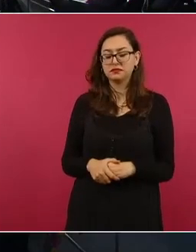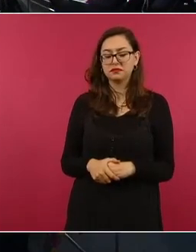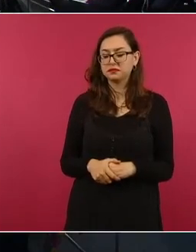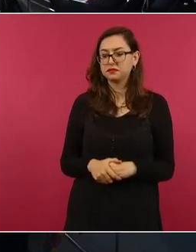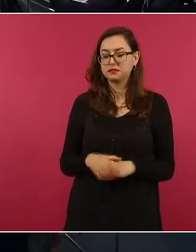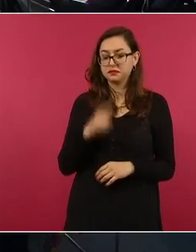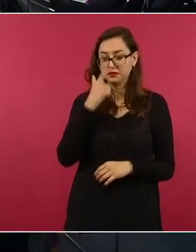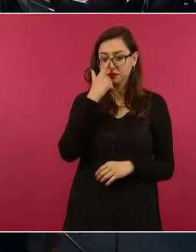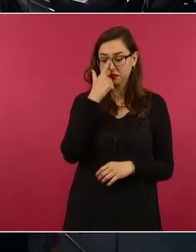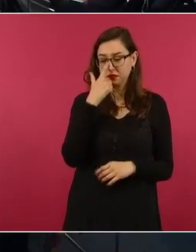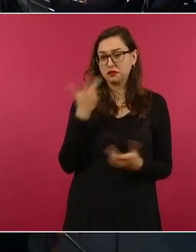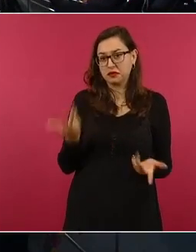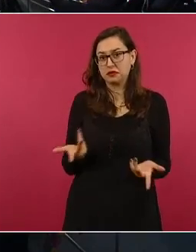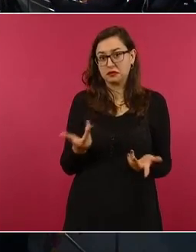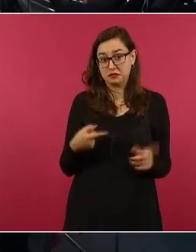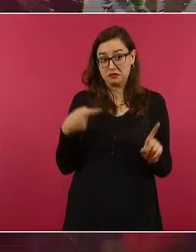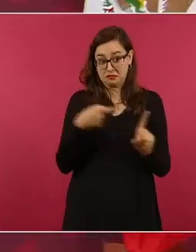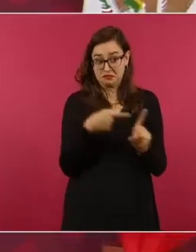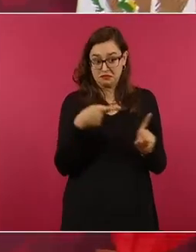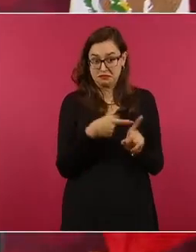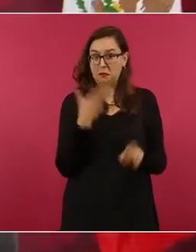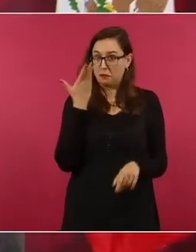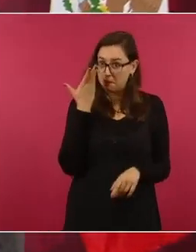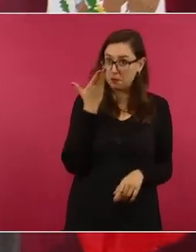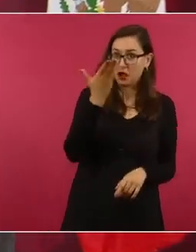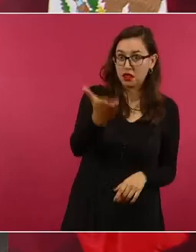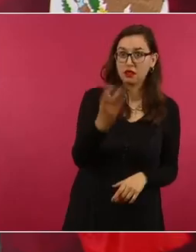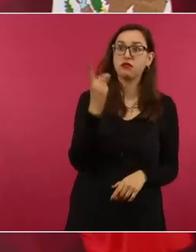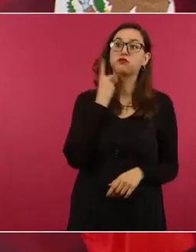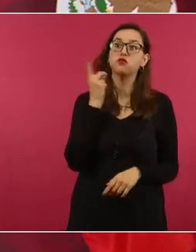presente una iniciativa